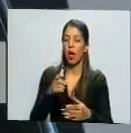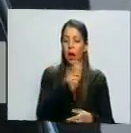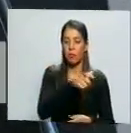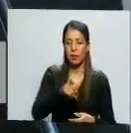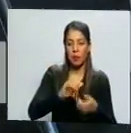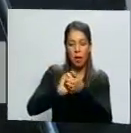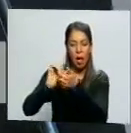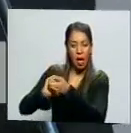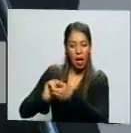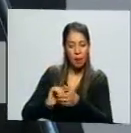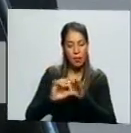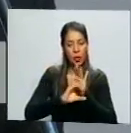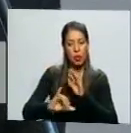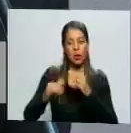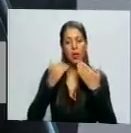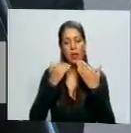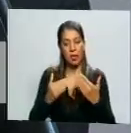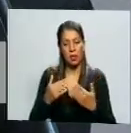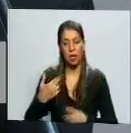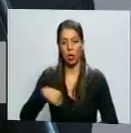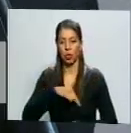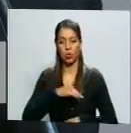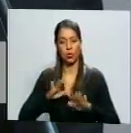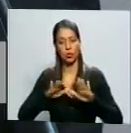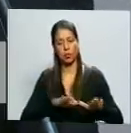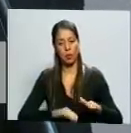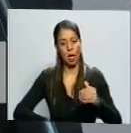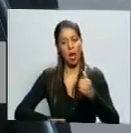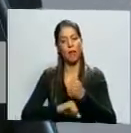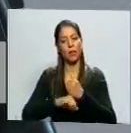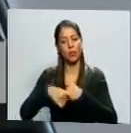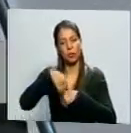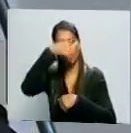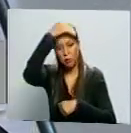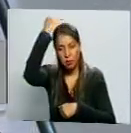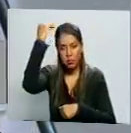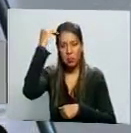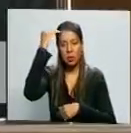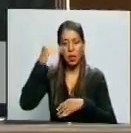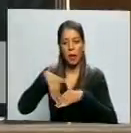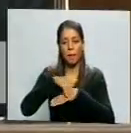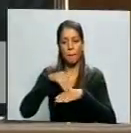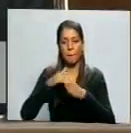constituyente. Aquí está y cuenta con nosotros con nuestro respaldo, camarada ministro.